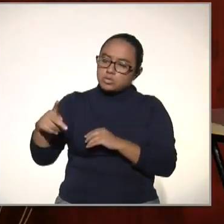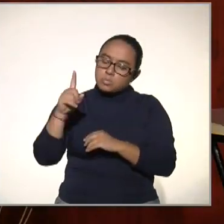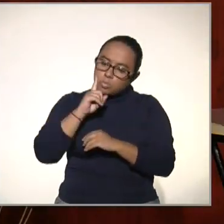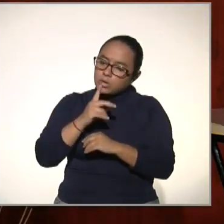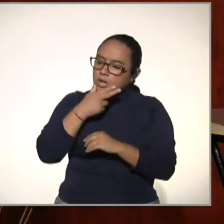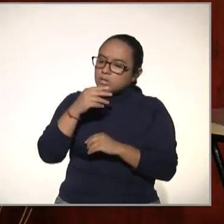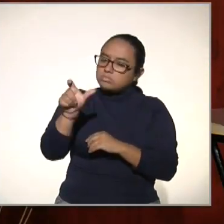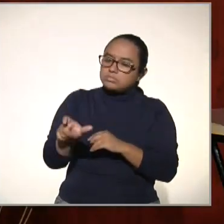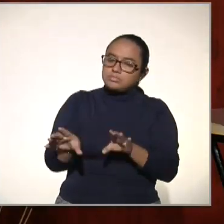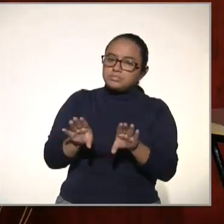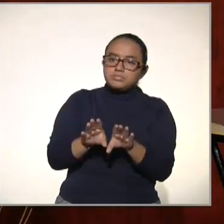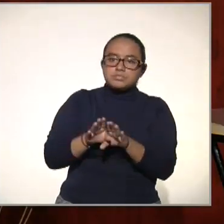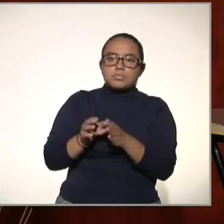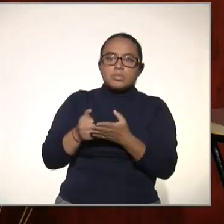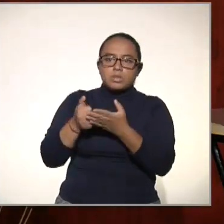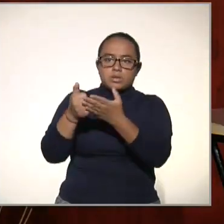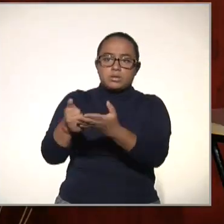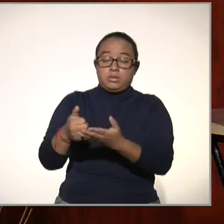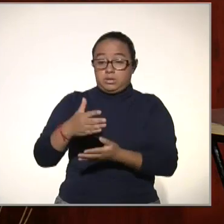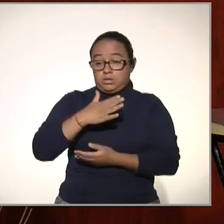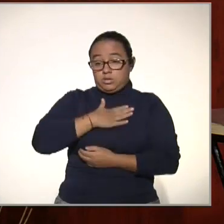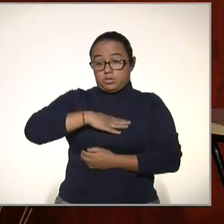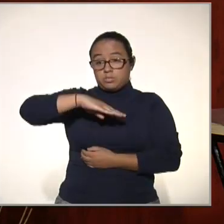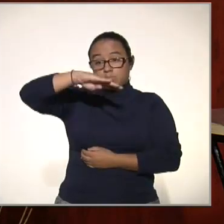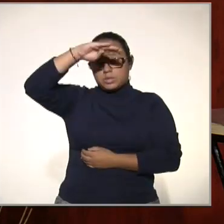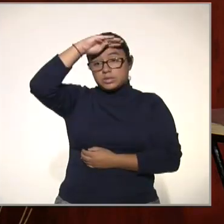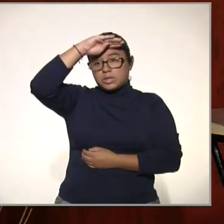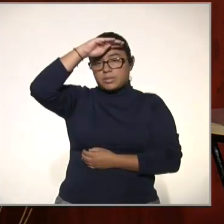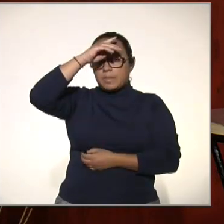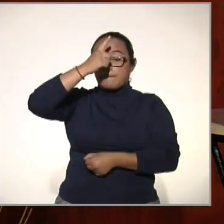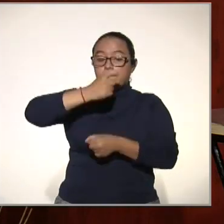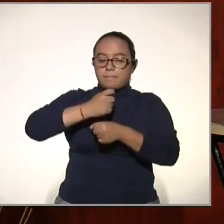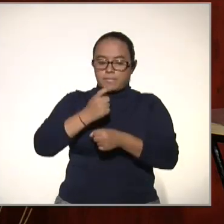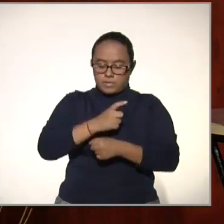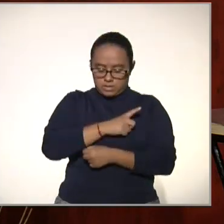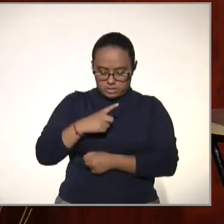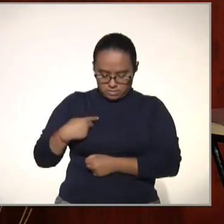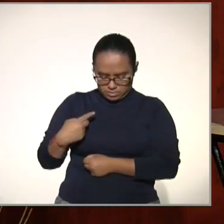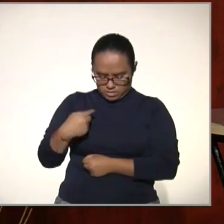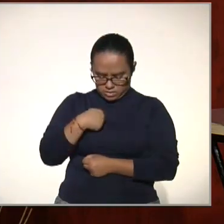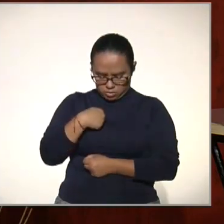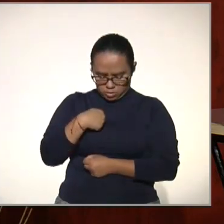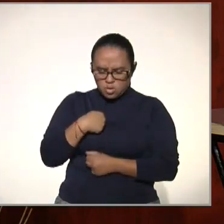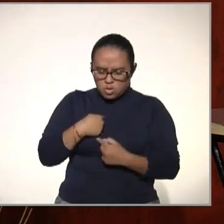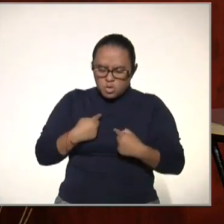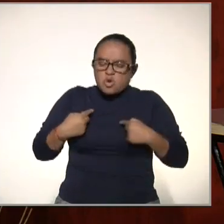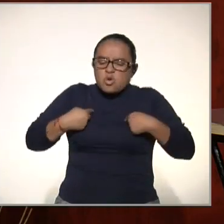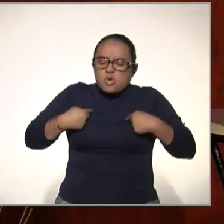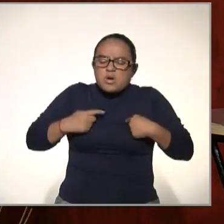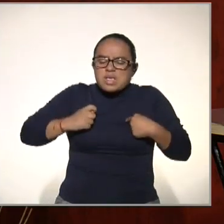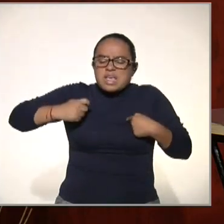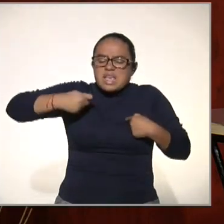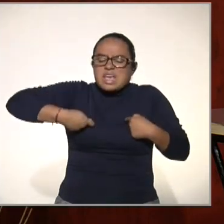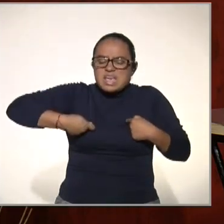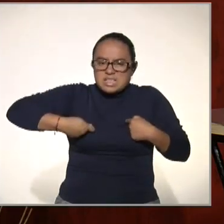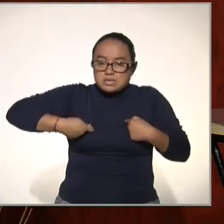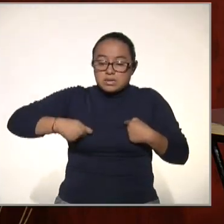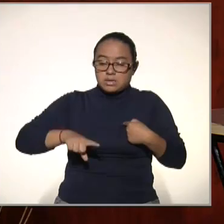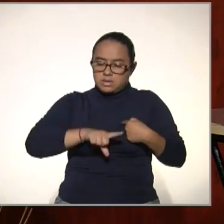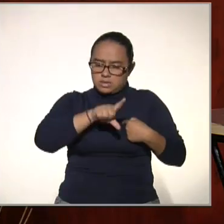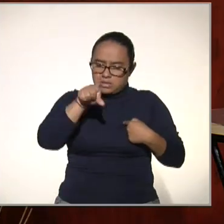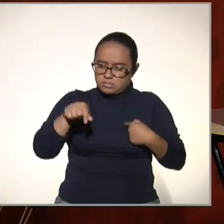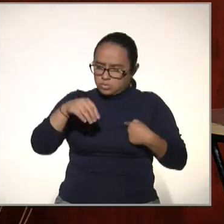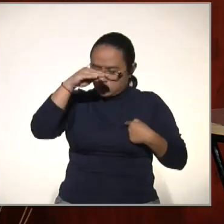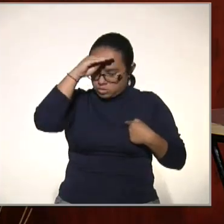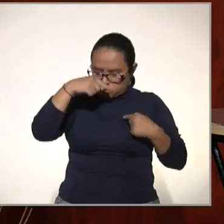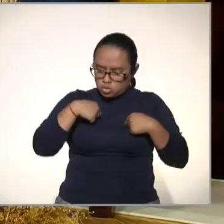y demás. Y lo que yo pensaba era, primero preguntarme yo quién soy. Después preguntarme qué tipo